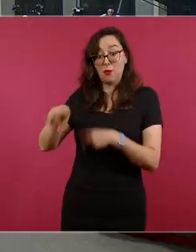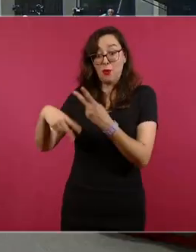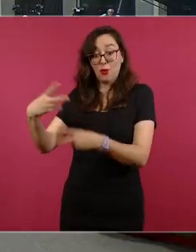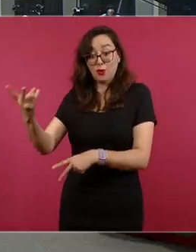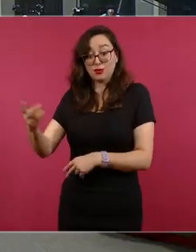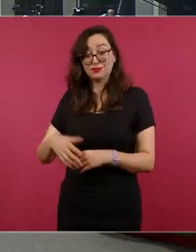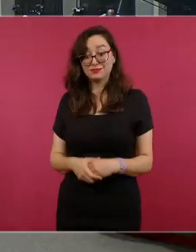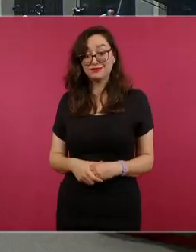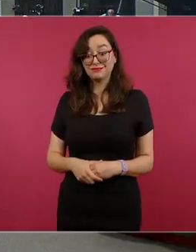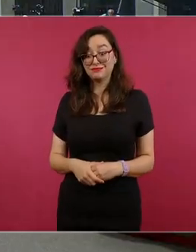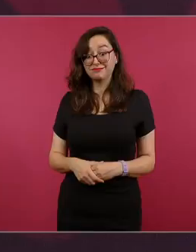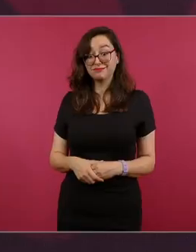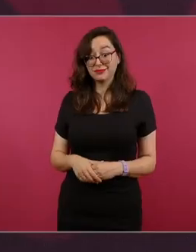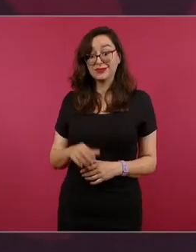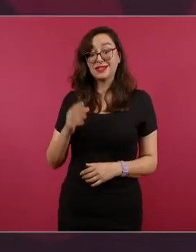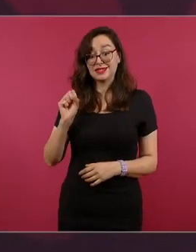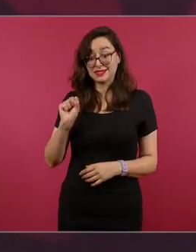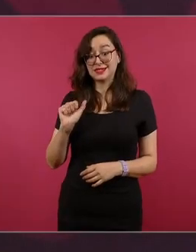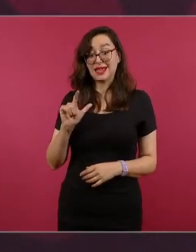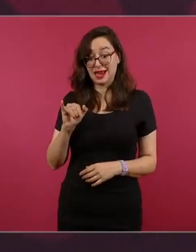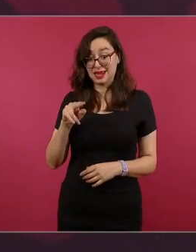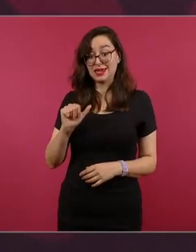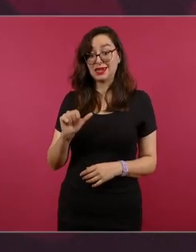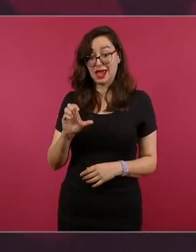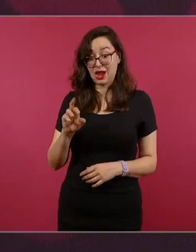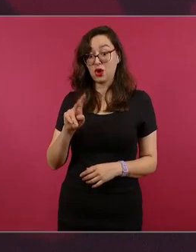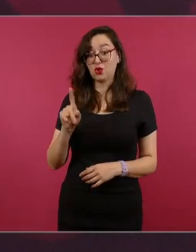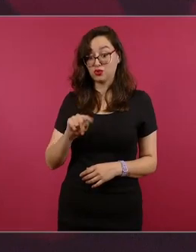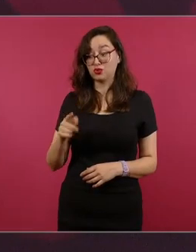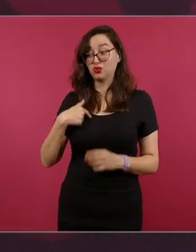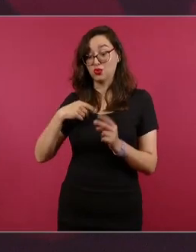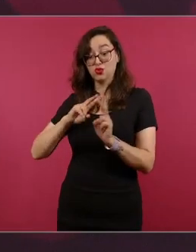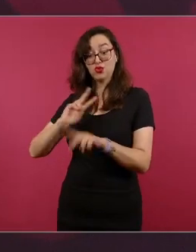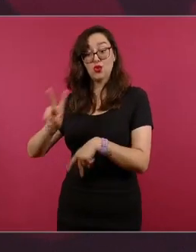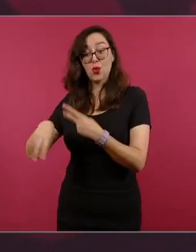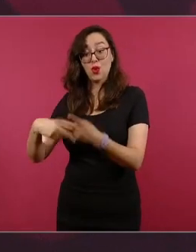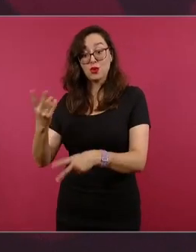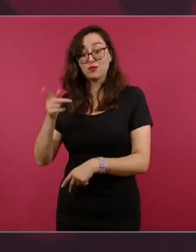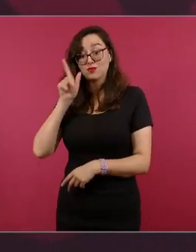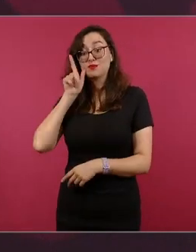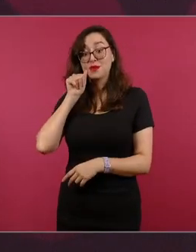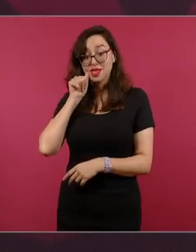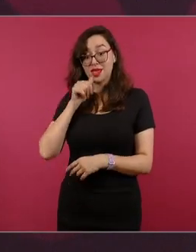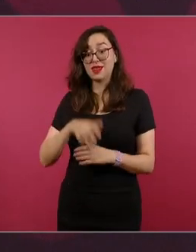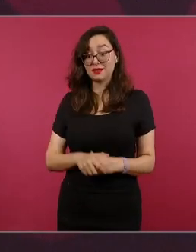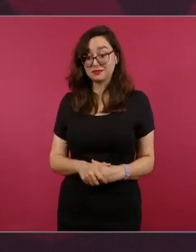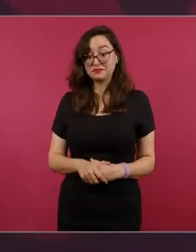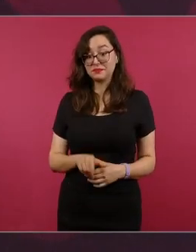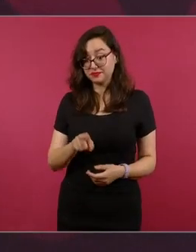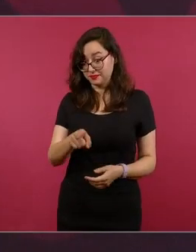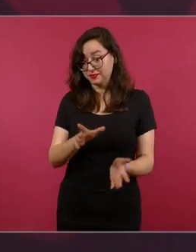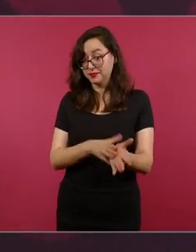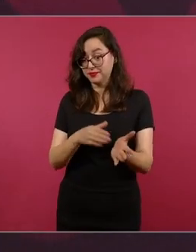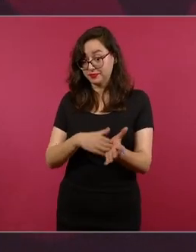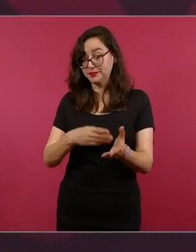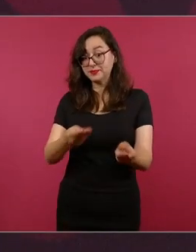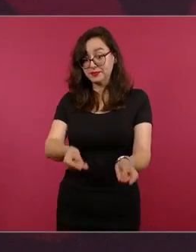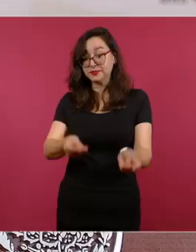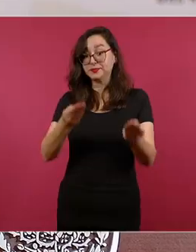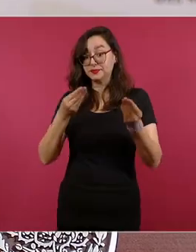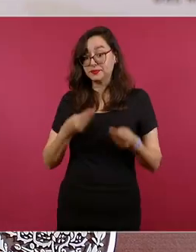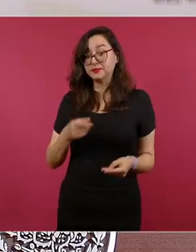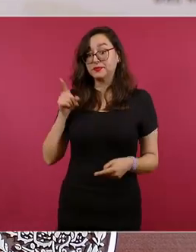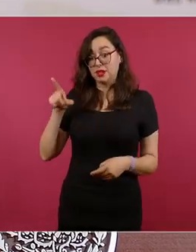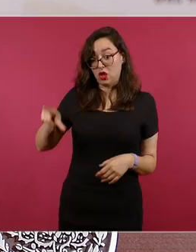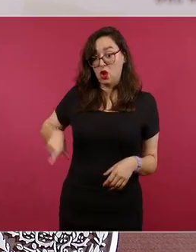Voy a Salina Cruz. Entonces, déjanos el escrito. Le voy a pedir al gobernador, Salomón Jara,